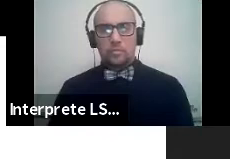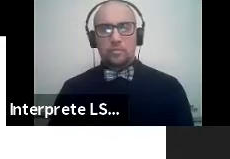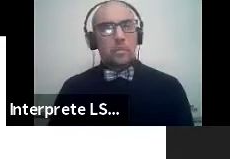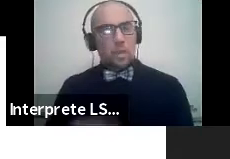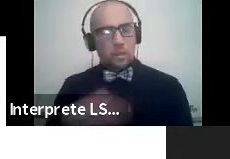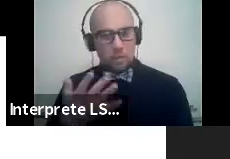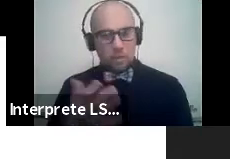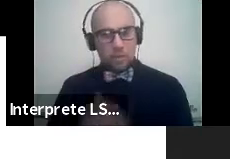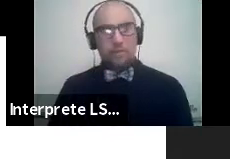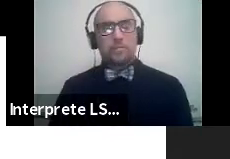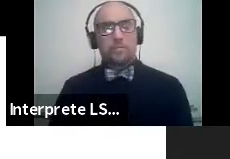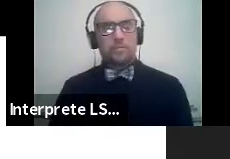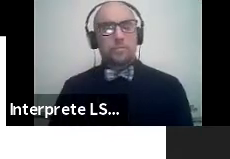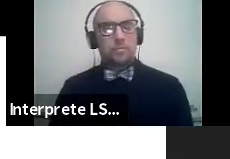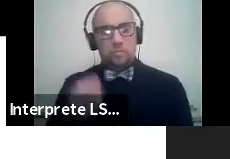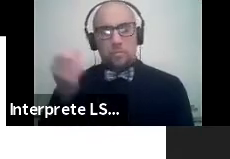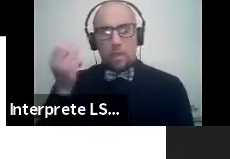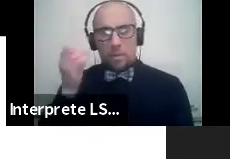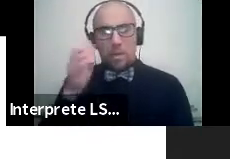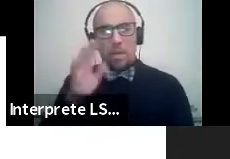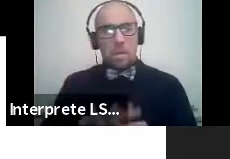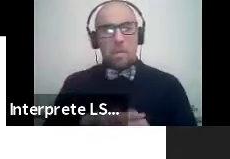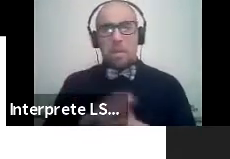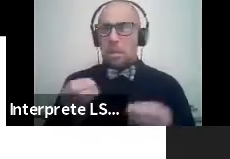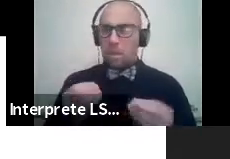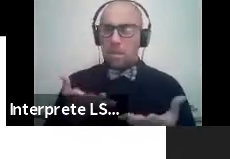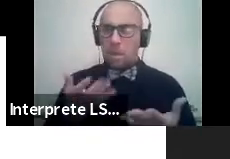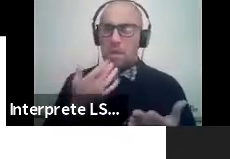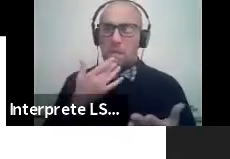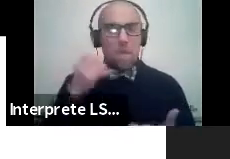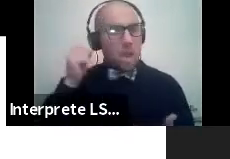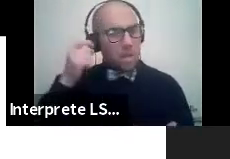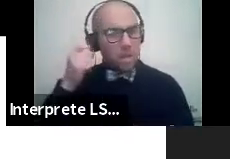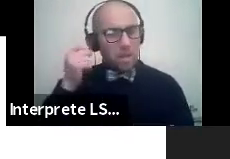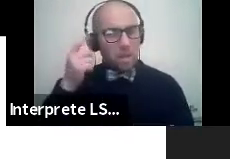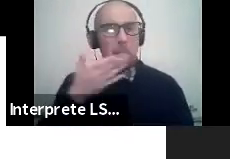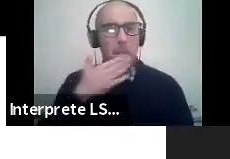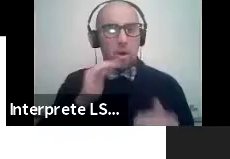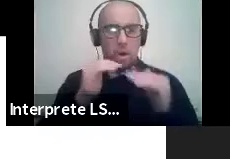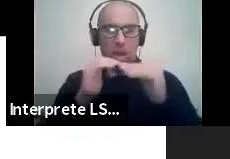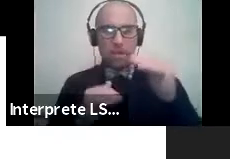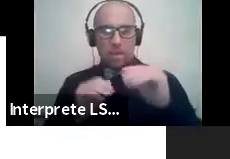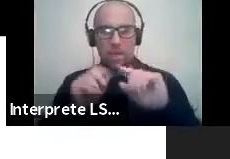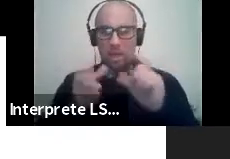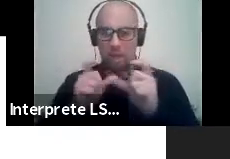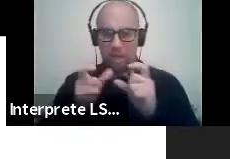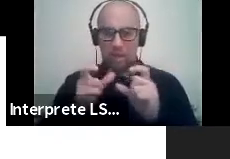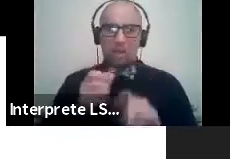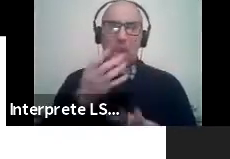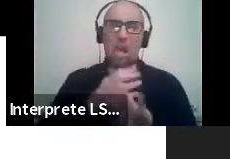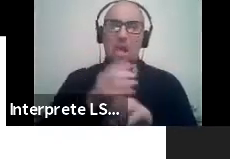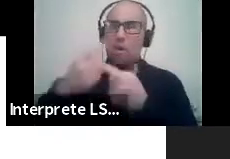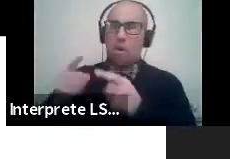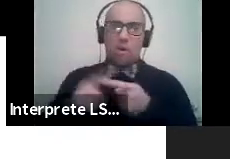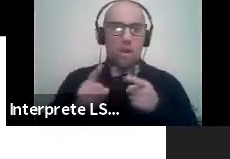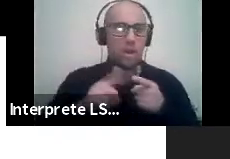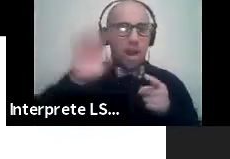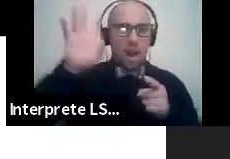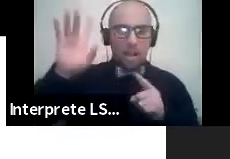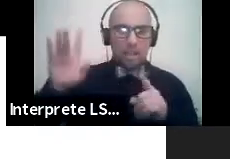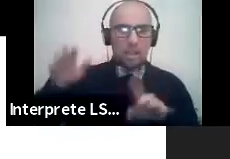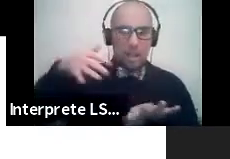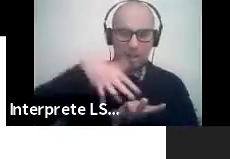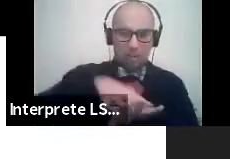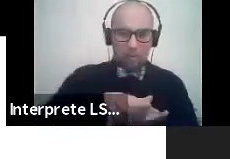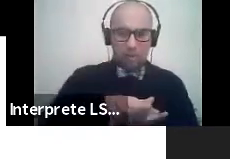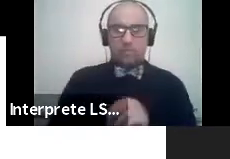Entonces, para el aprendizaje de la matemática y para entender estas brechas de género, tenemos que hablar de otros factores que no son académicos, sino que a veces